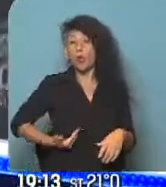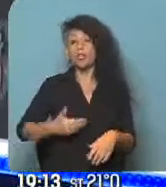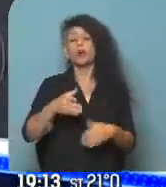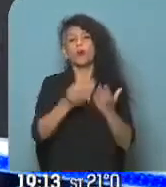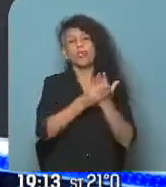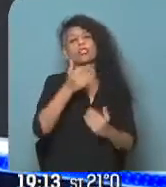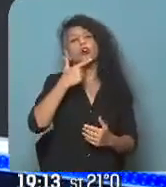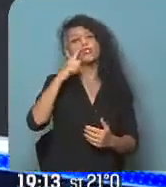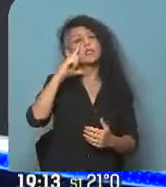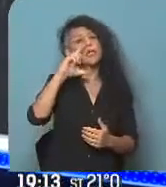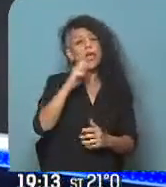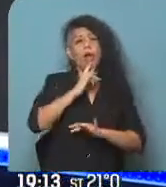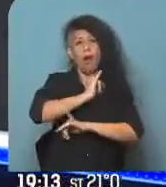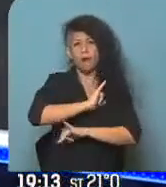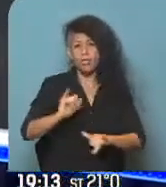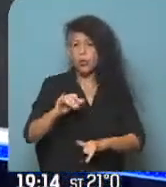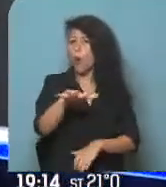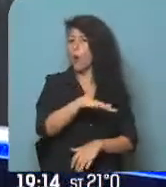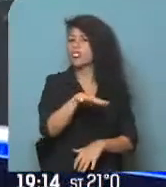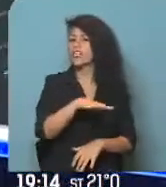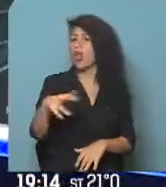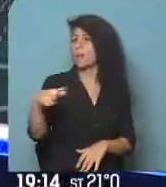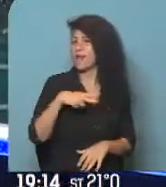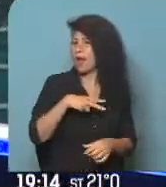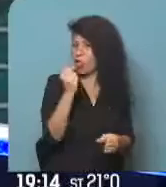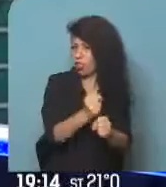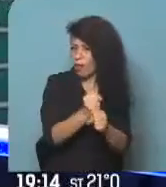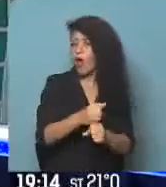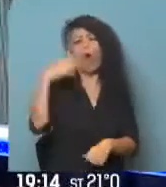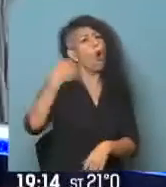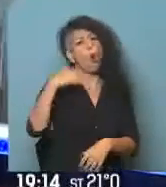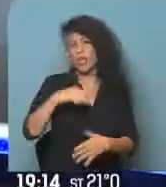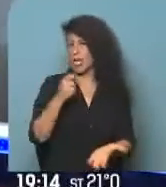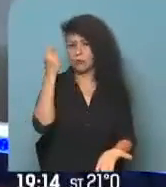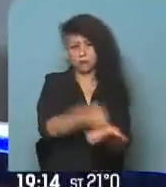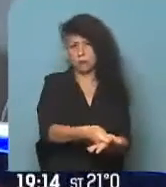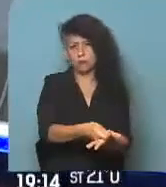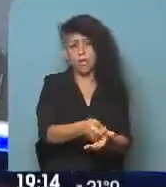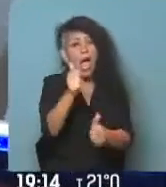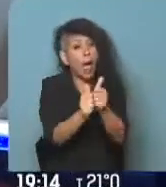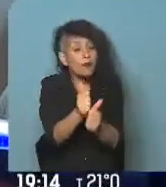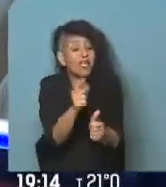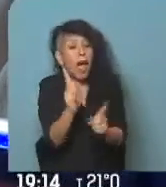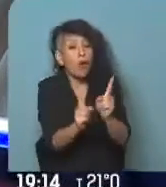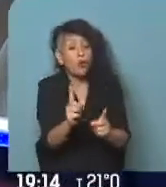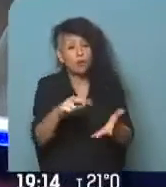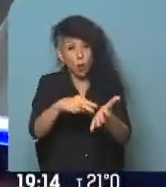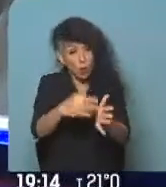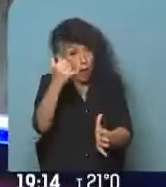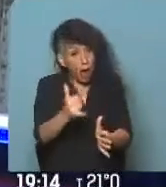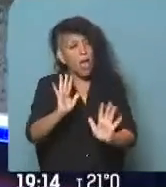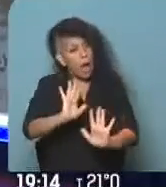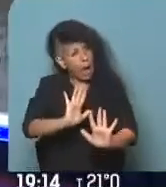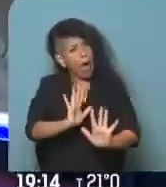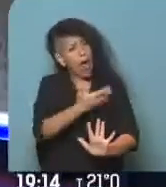el bono será obligatorio para el sector privado y que si alguna empresa tiene problemas para pagarlo, el gobierno va a acompañar